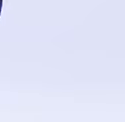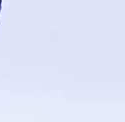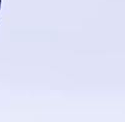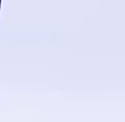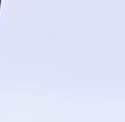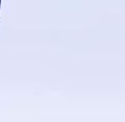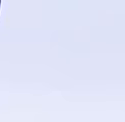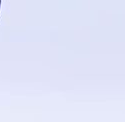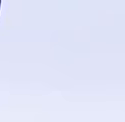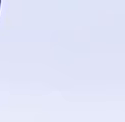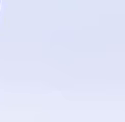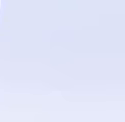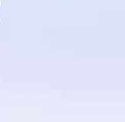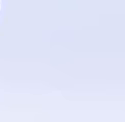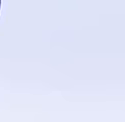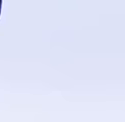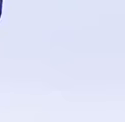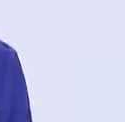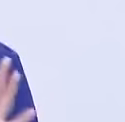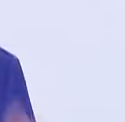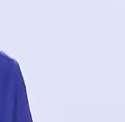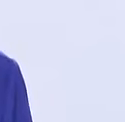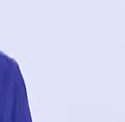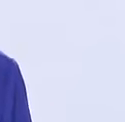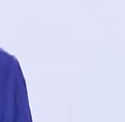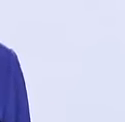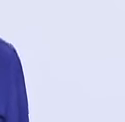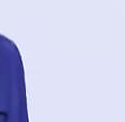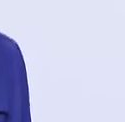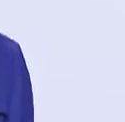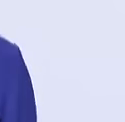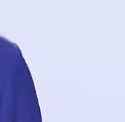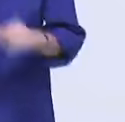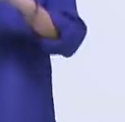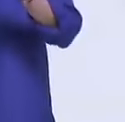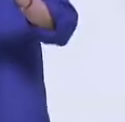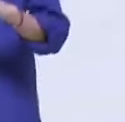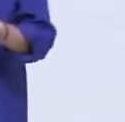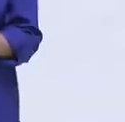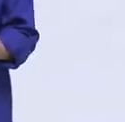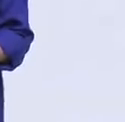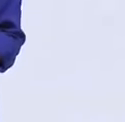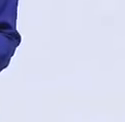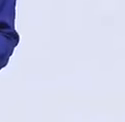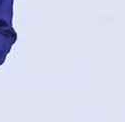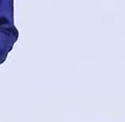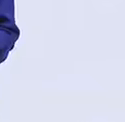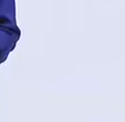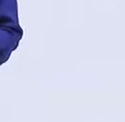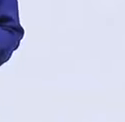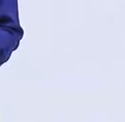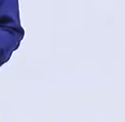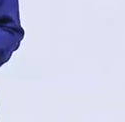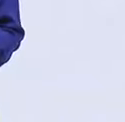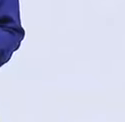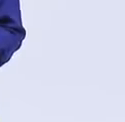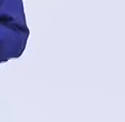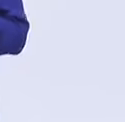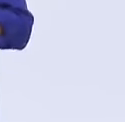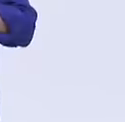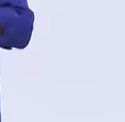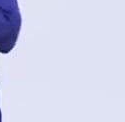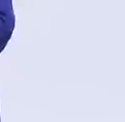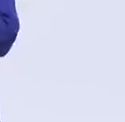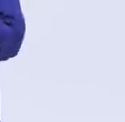que anda agarrando lápiz y papel, que ahí va. ¿Listos? Va. Si a los 20 segundos que usamos para lavarnos